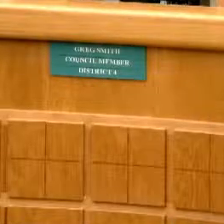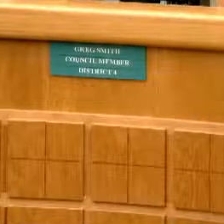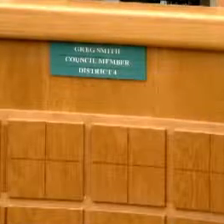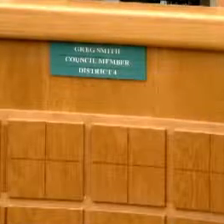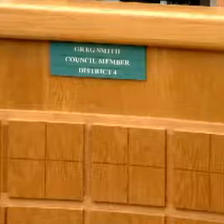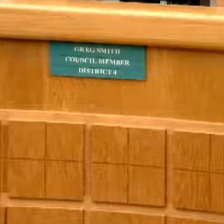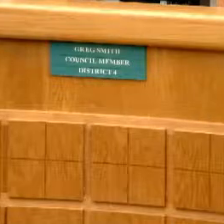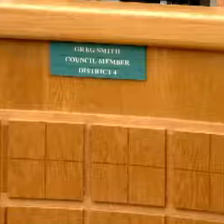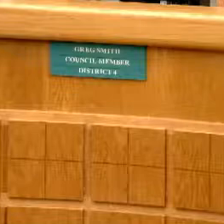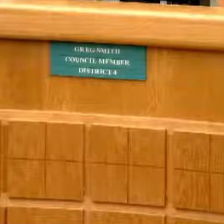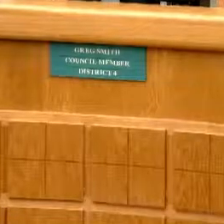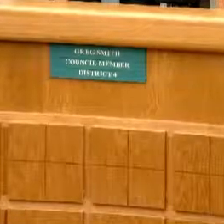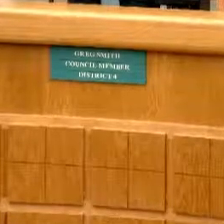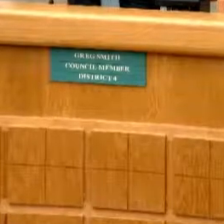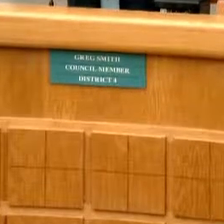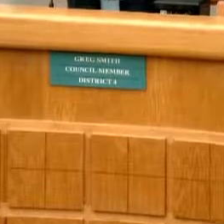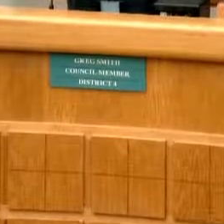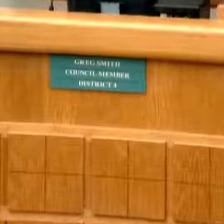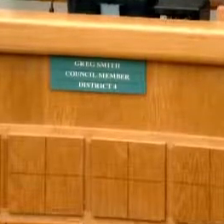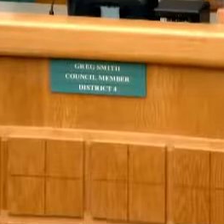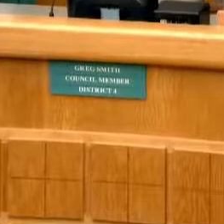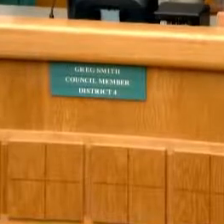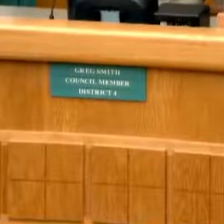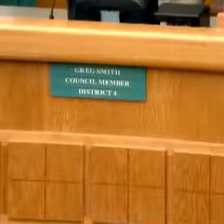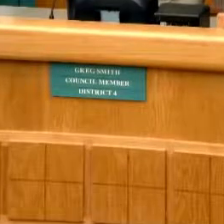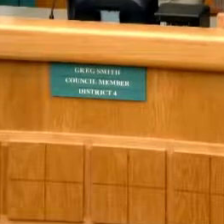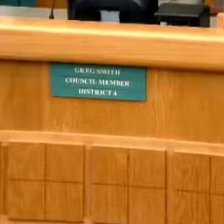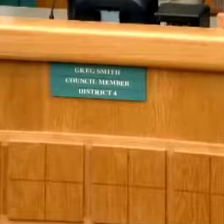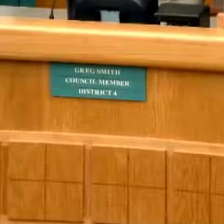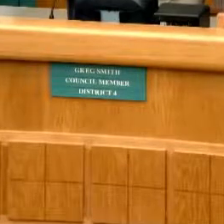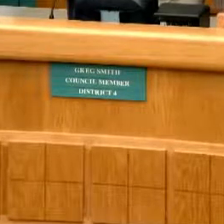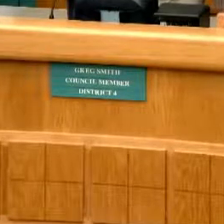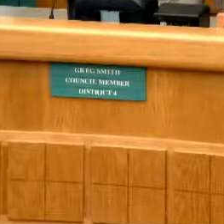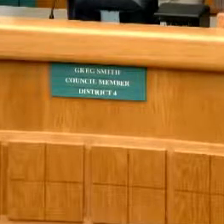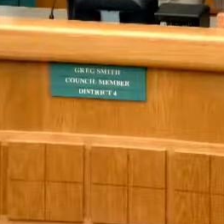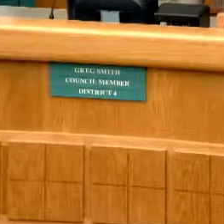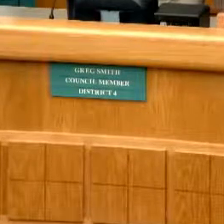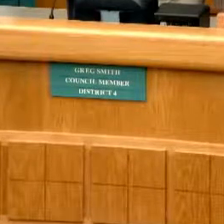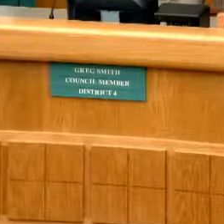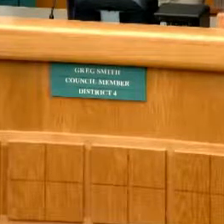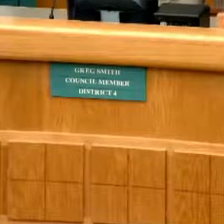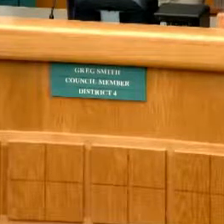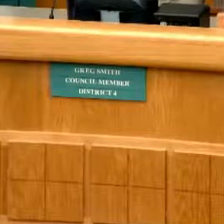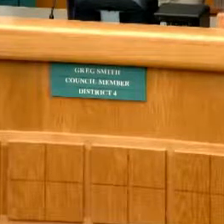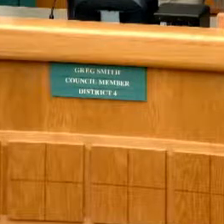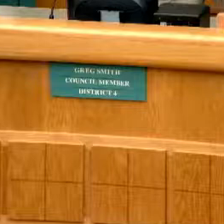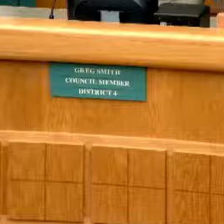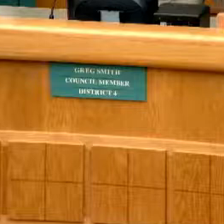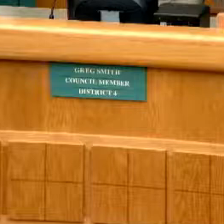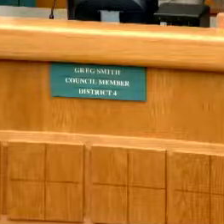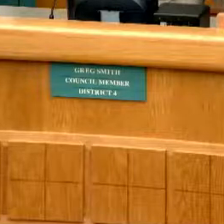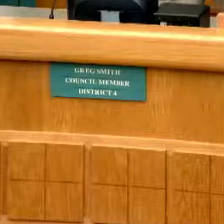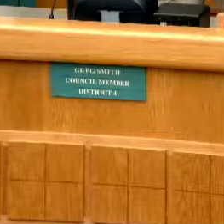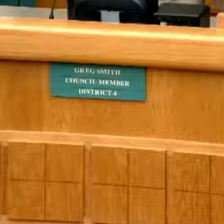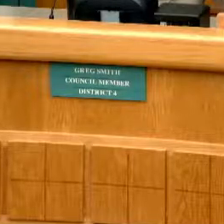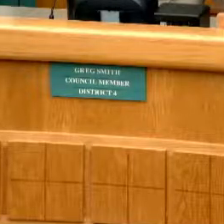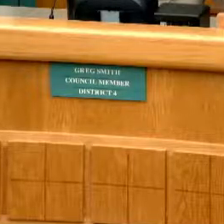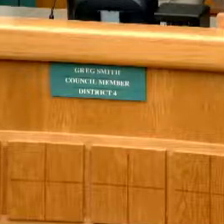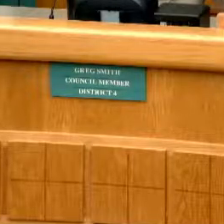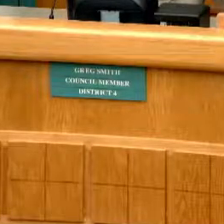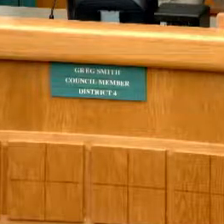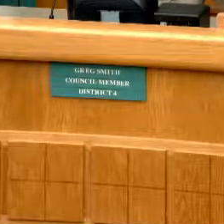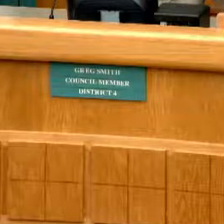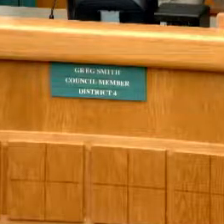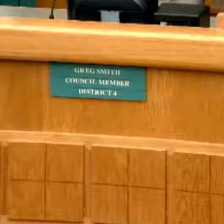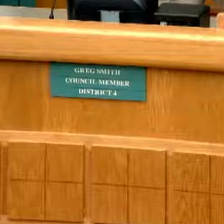Las personas que califican para las vacunas van a recibir un mensaje mediante el sistema Reverse Alert. Recuerde llevar su código de respuesta rápida o